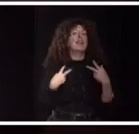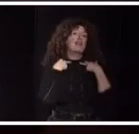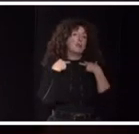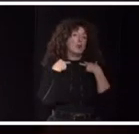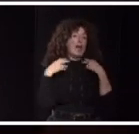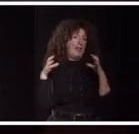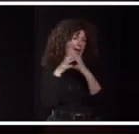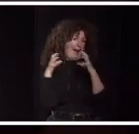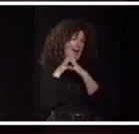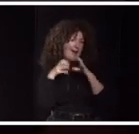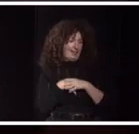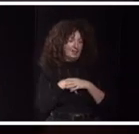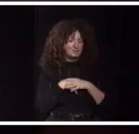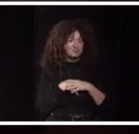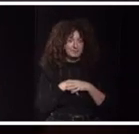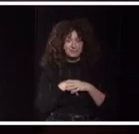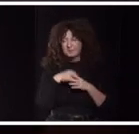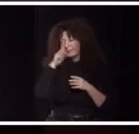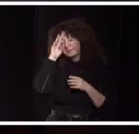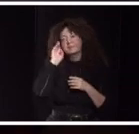Martina.